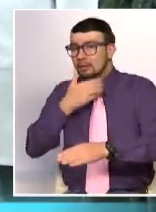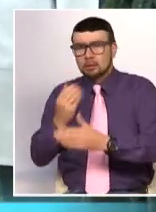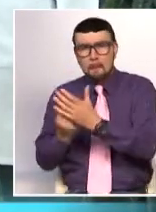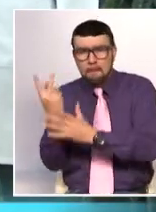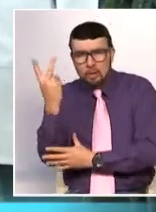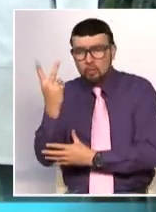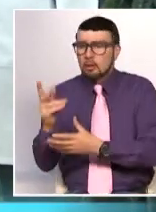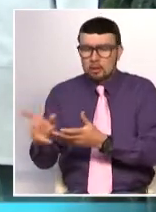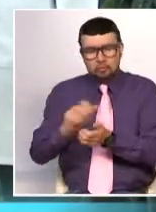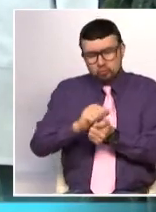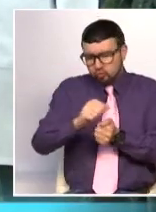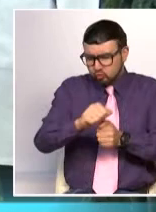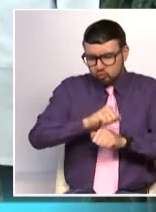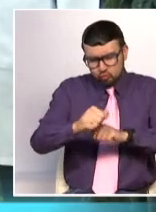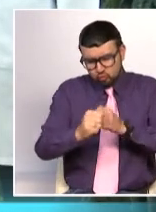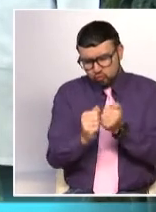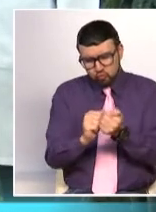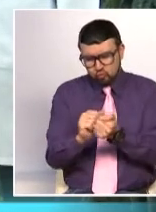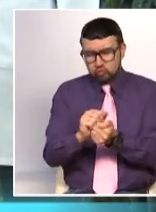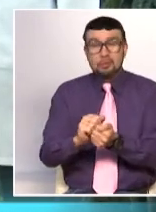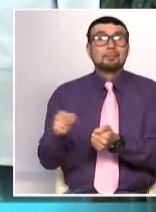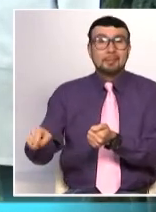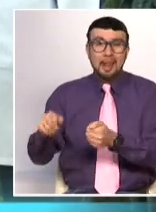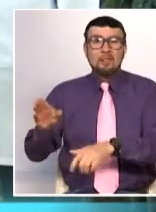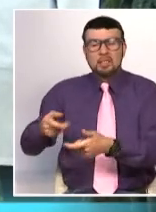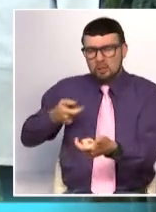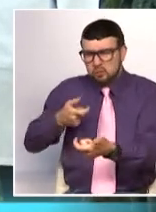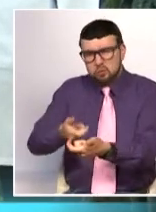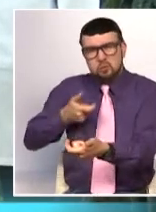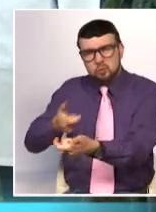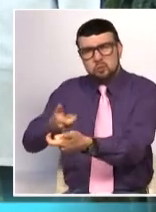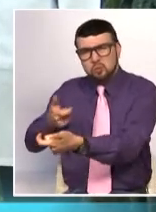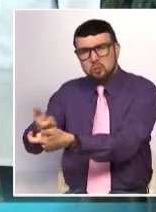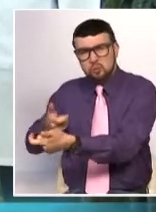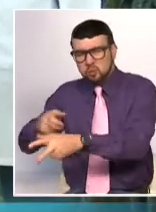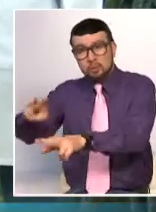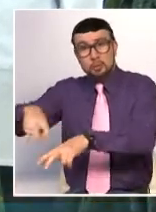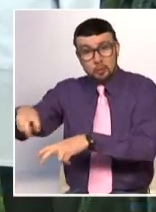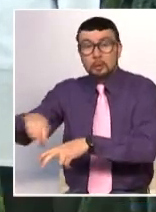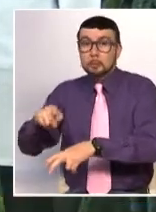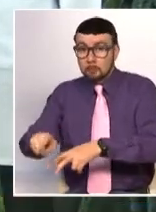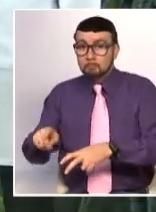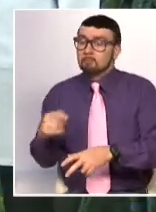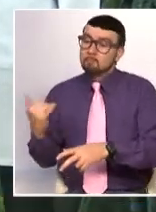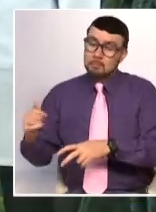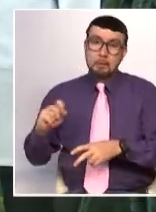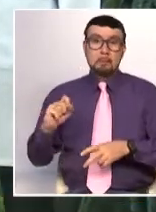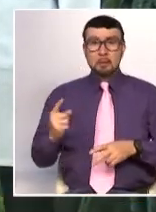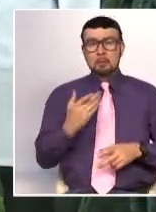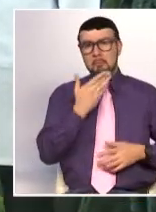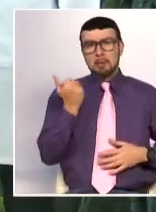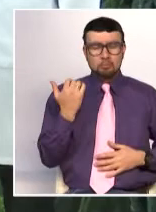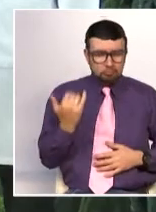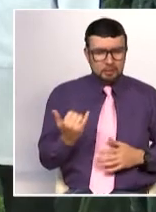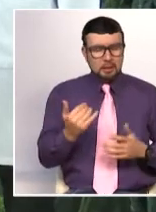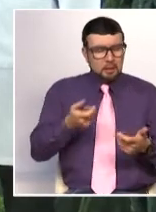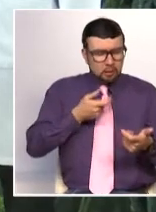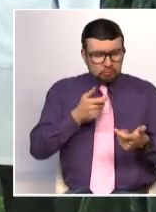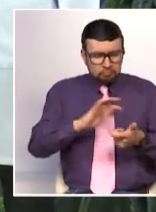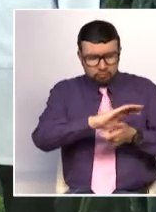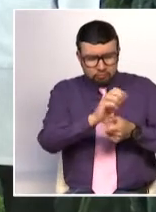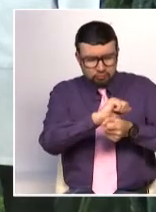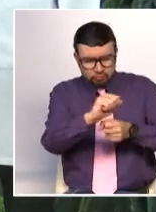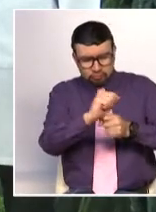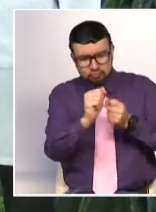doctora nada hay muchos herbicidas en ellos muchos componentes que ingresan a nuestro organismo empiezan a producir nos daño algo muy